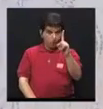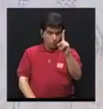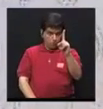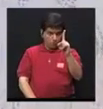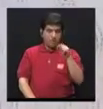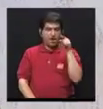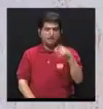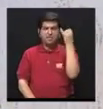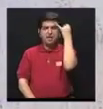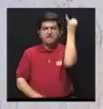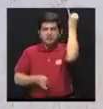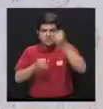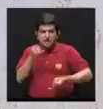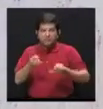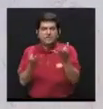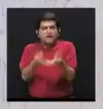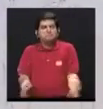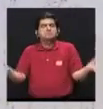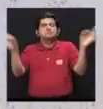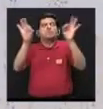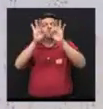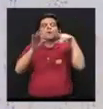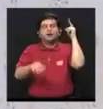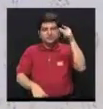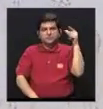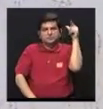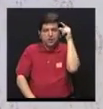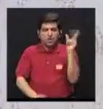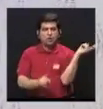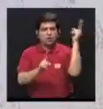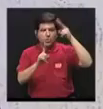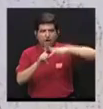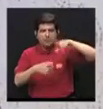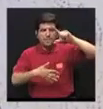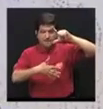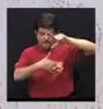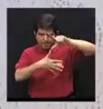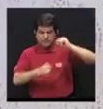conclusiones fundamentales, y que por supuesto aplica a América Latina, es que